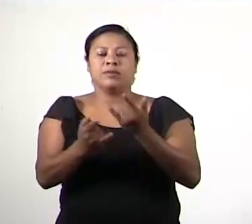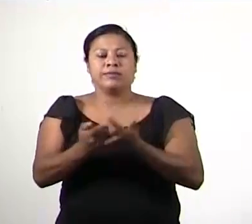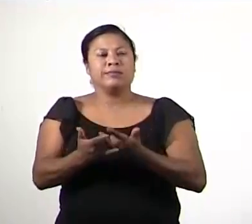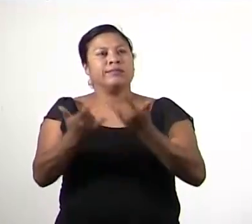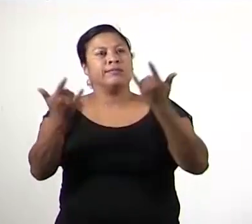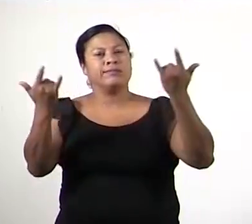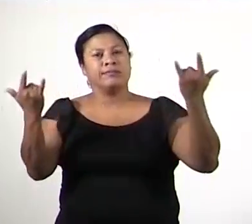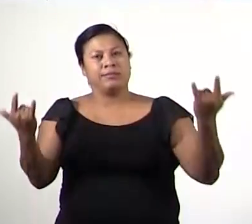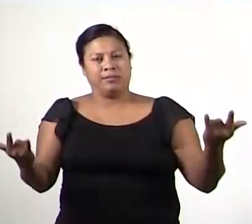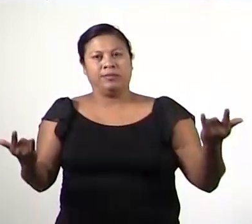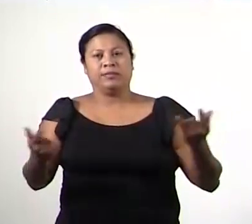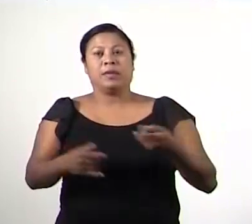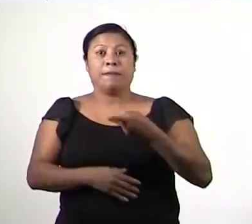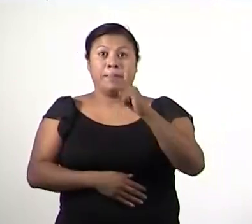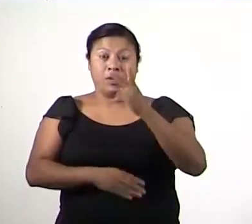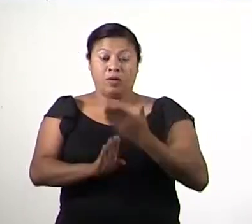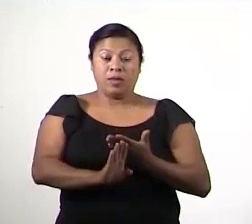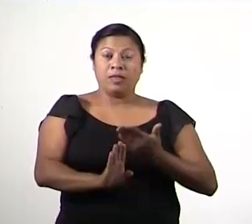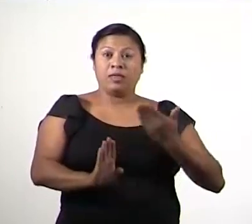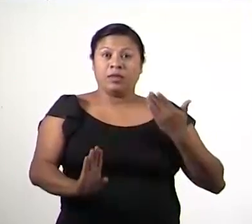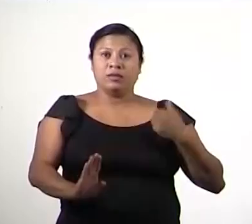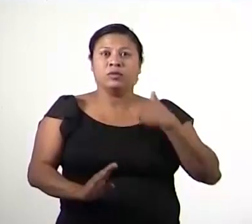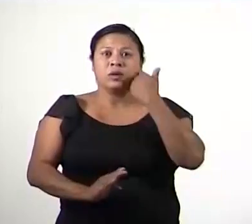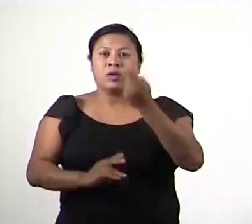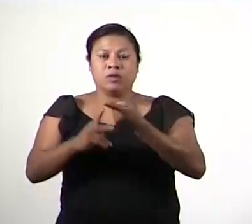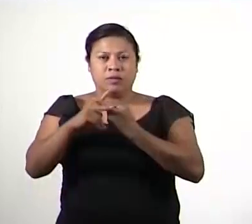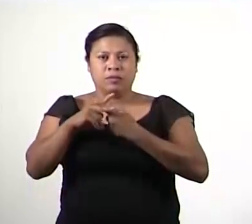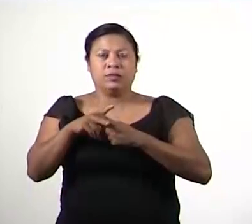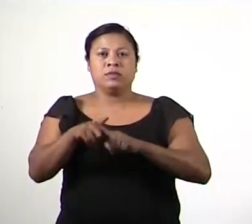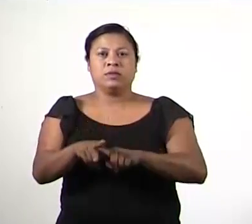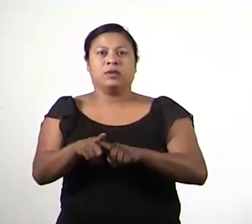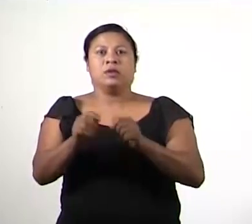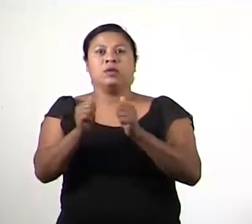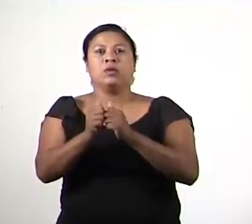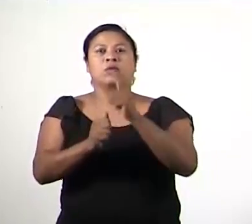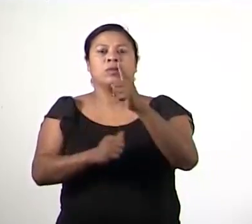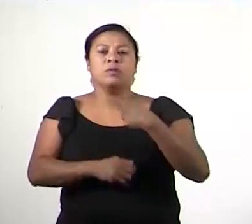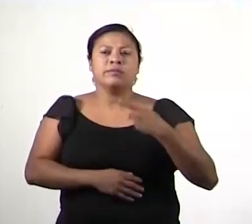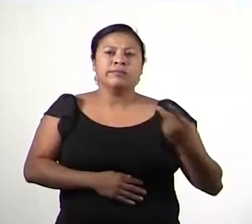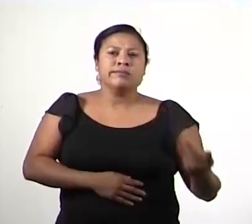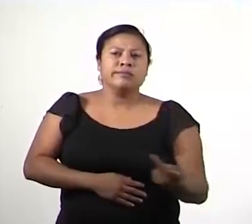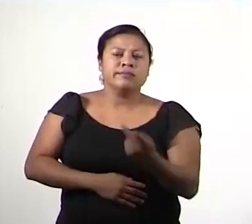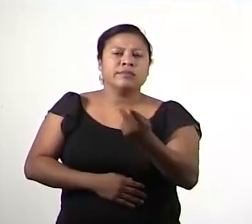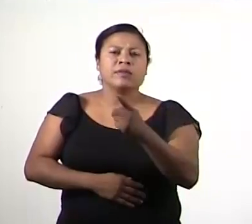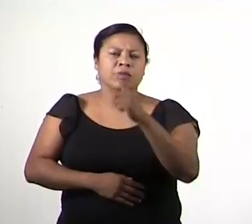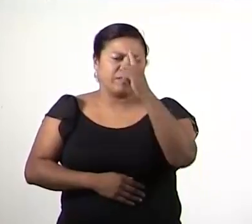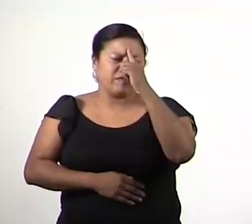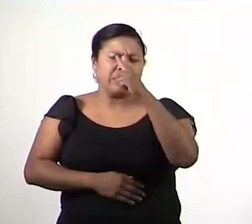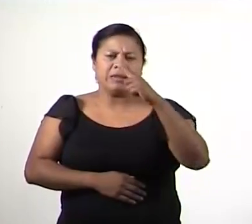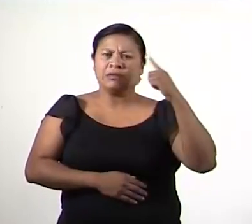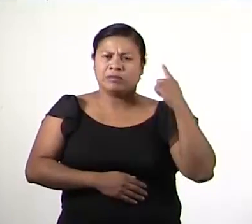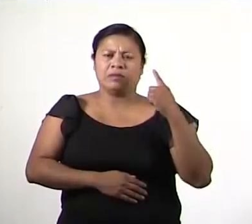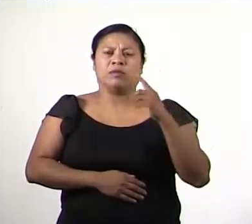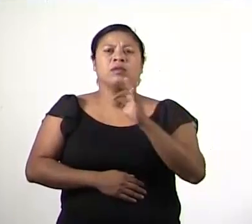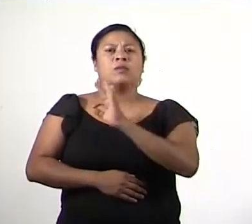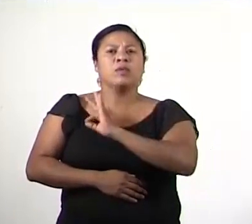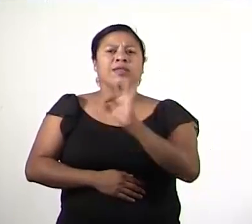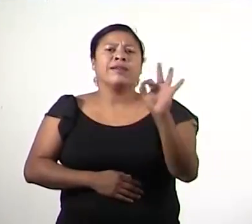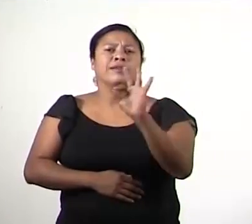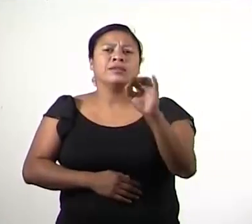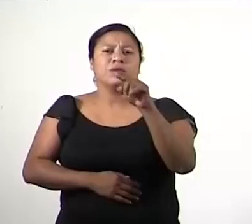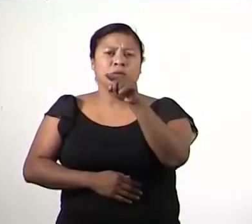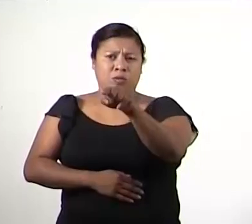históricos. Pero antes quisiera iniciar con unas preguntas que son muy sencillas y que a lo